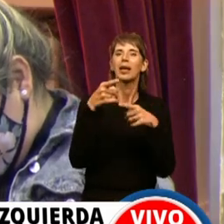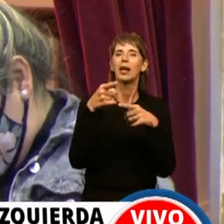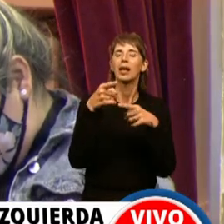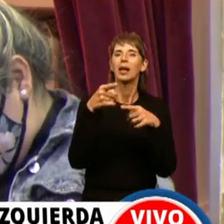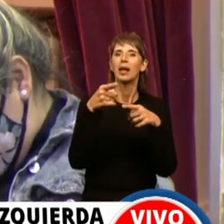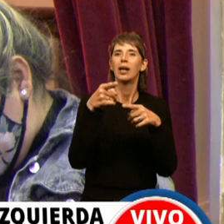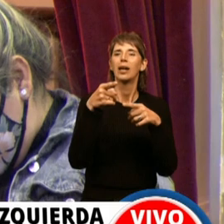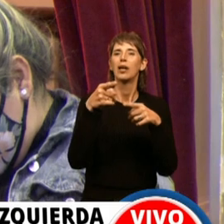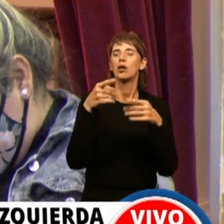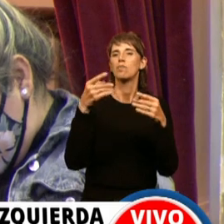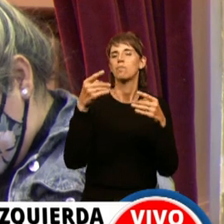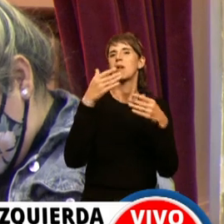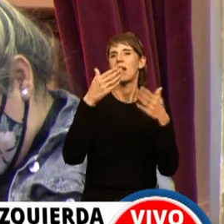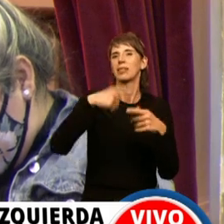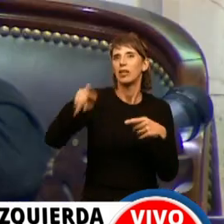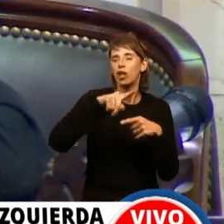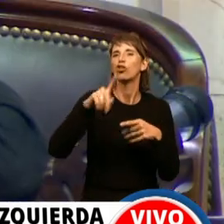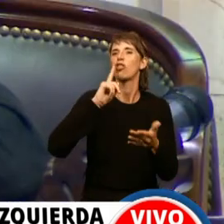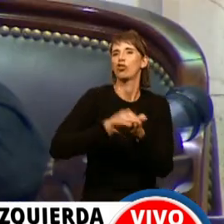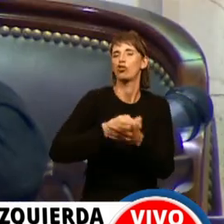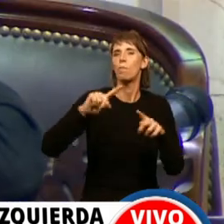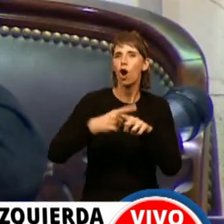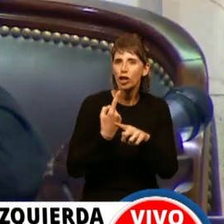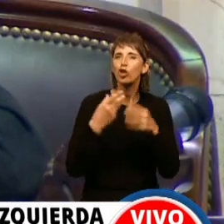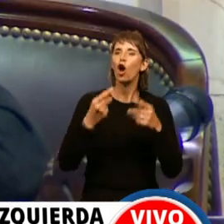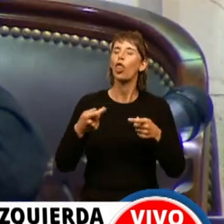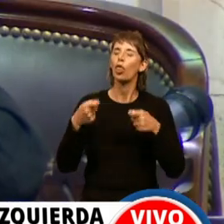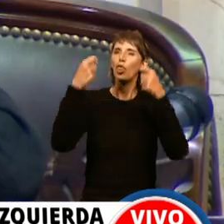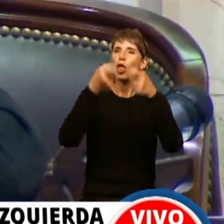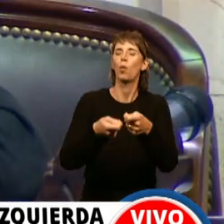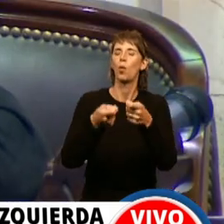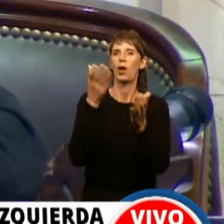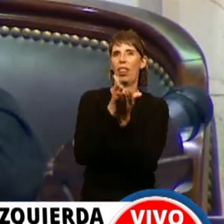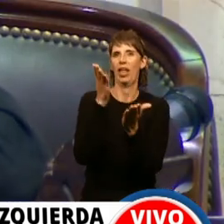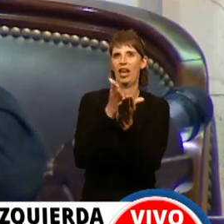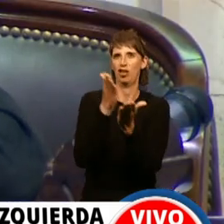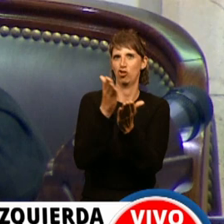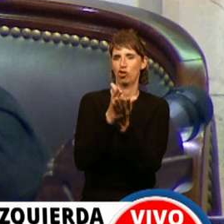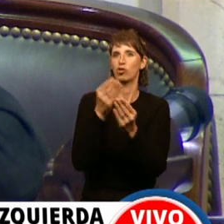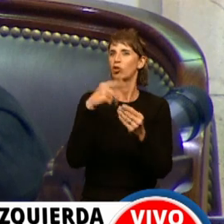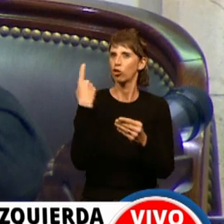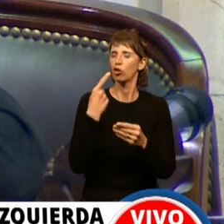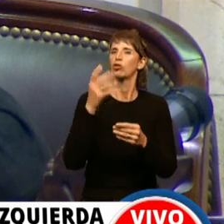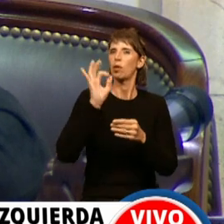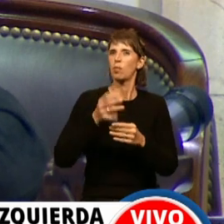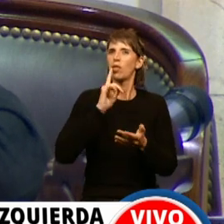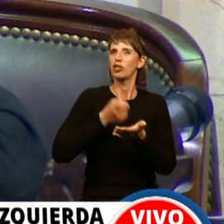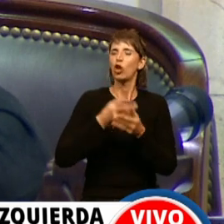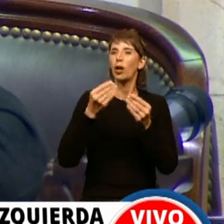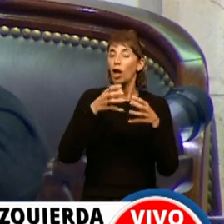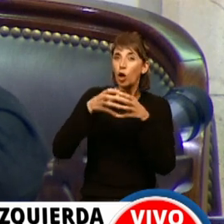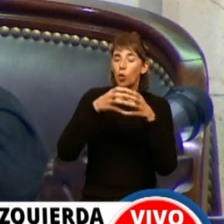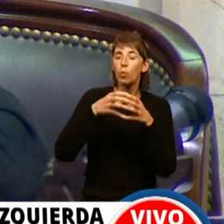de restituir derechos está claro y es nuestra convicción que al colectivo trans travesti como a